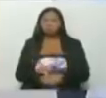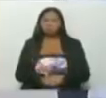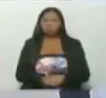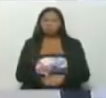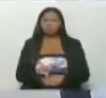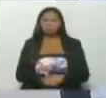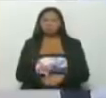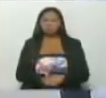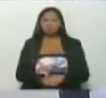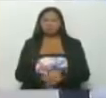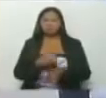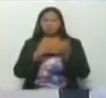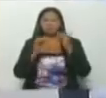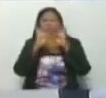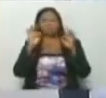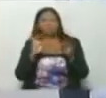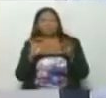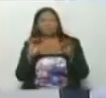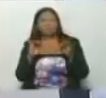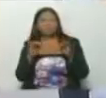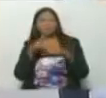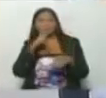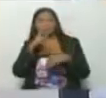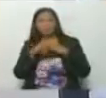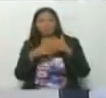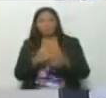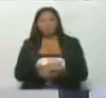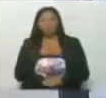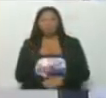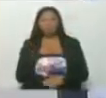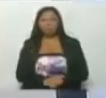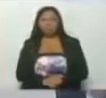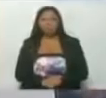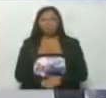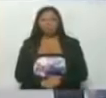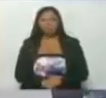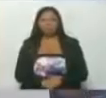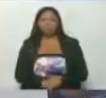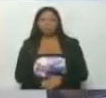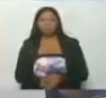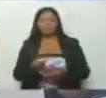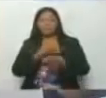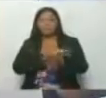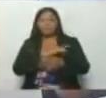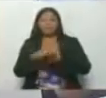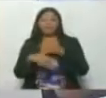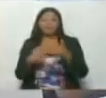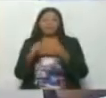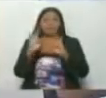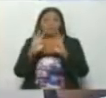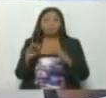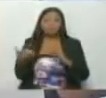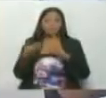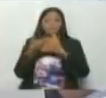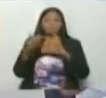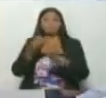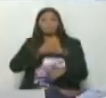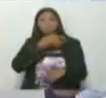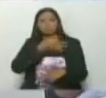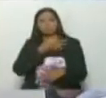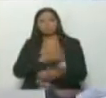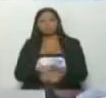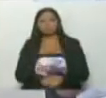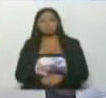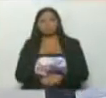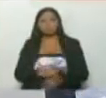expediente criminal y por cierto el de mayor gravedad en cuanto a impactos sociales ya